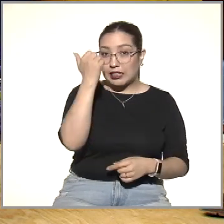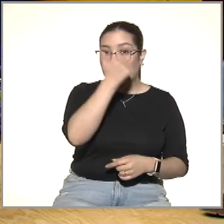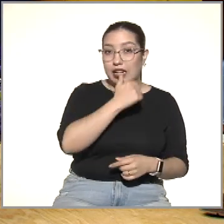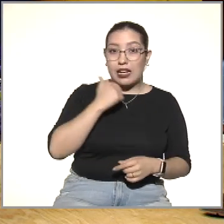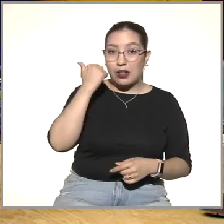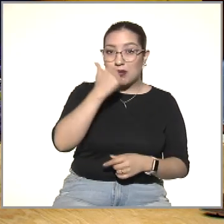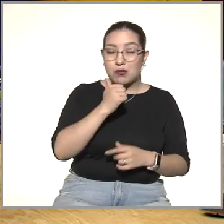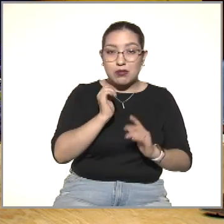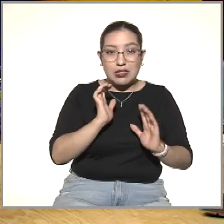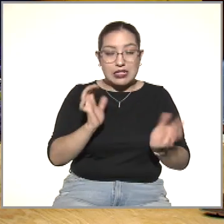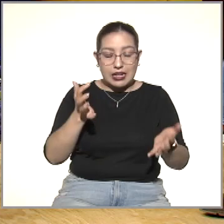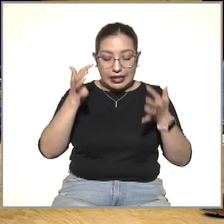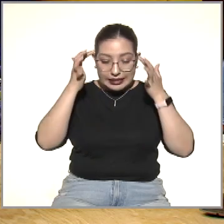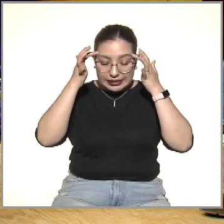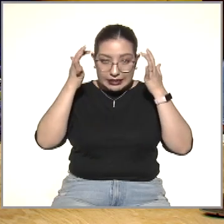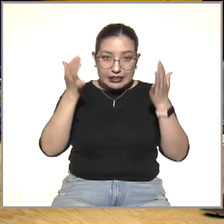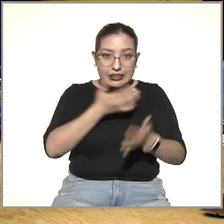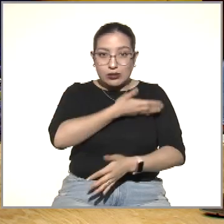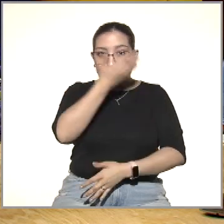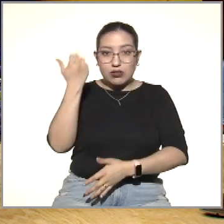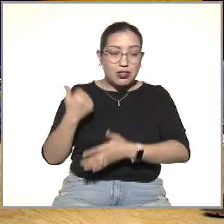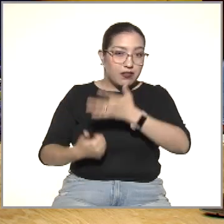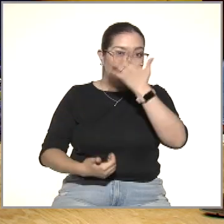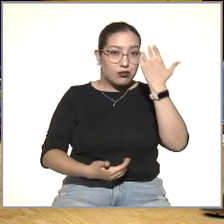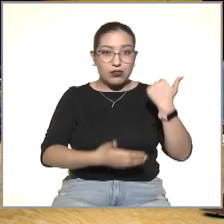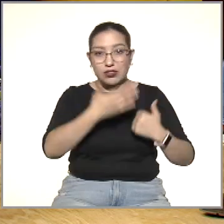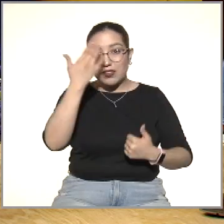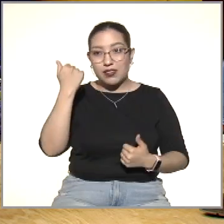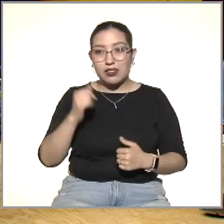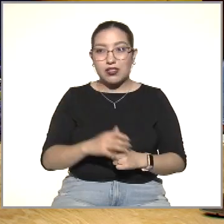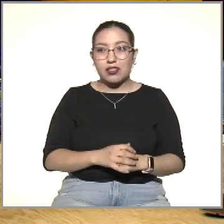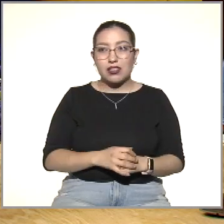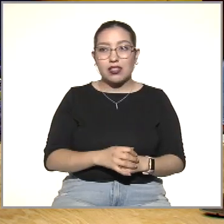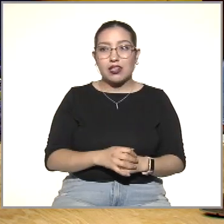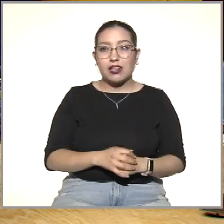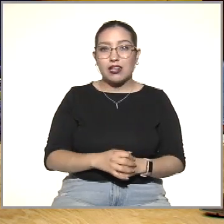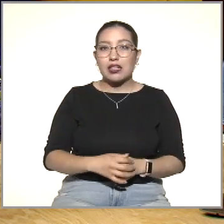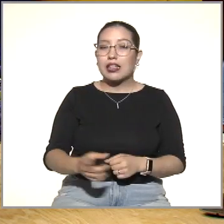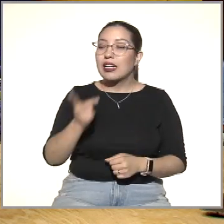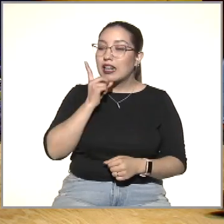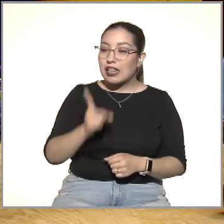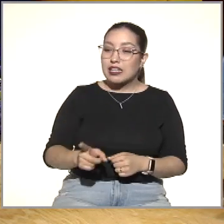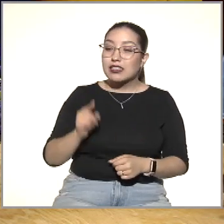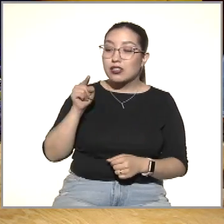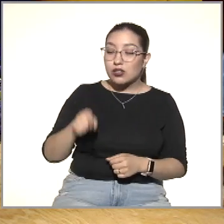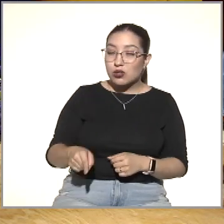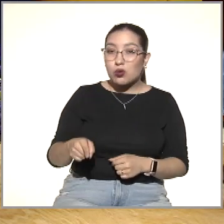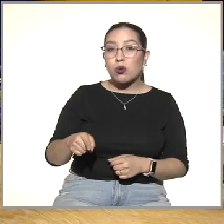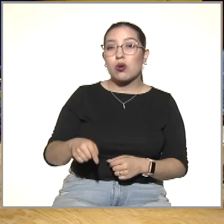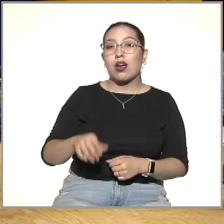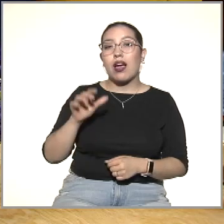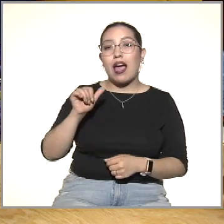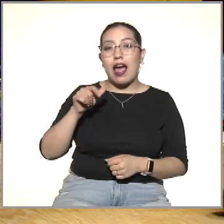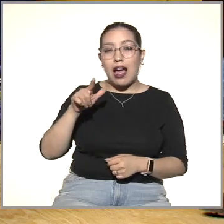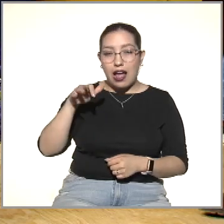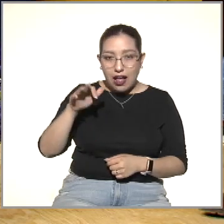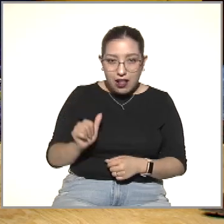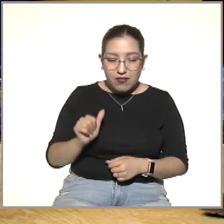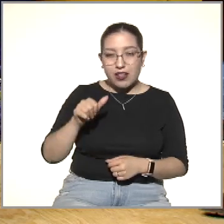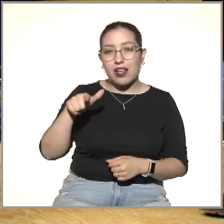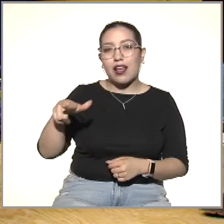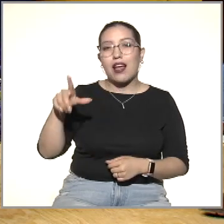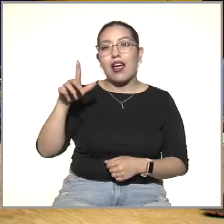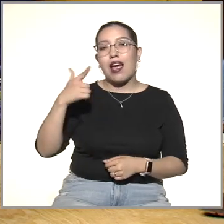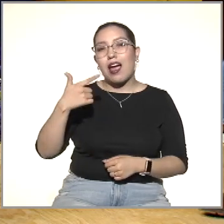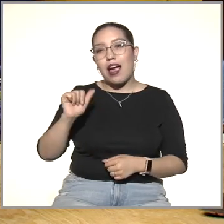que decirle, de modo que empieza a decirle, es que es usted una alfa, beta, gamma, delta, etcétera. Le repite el alfabeto griego